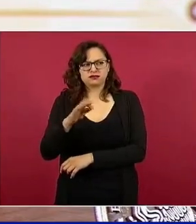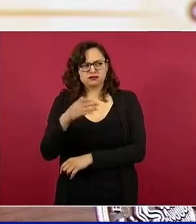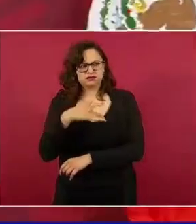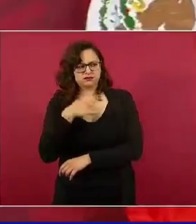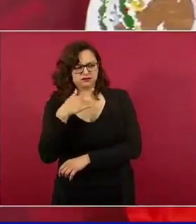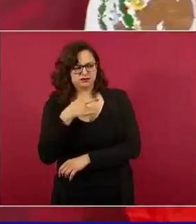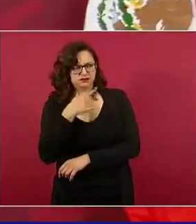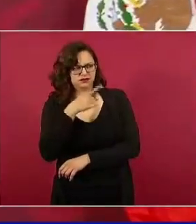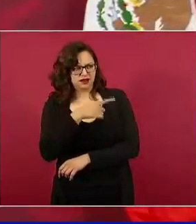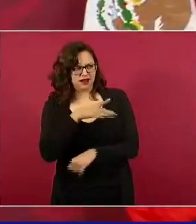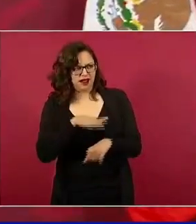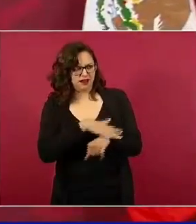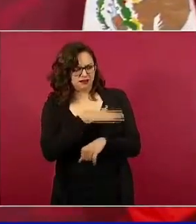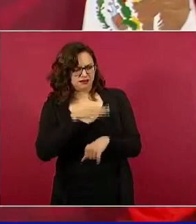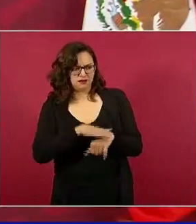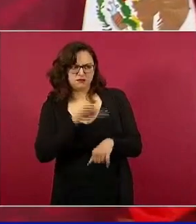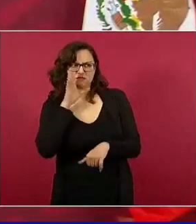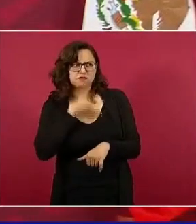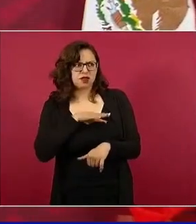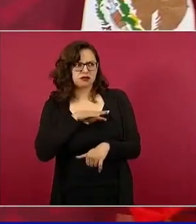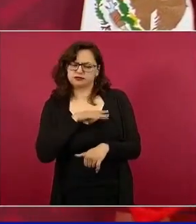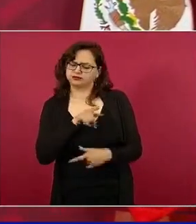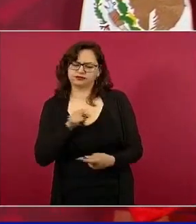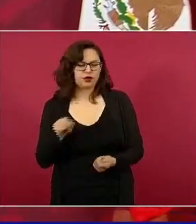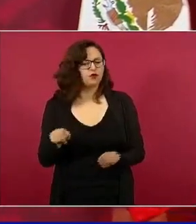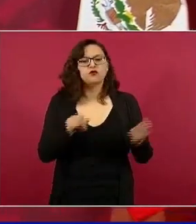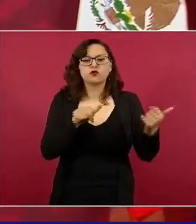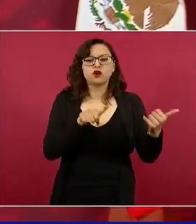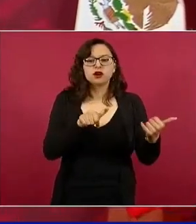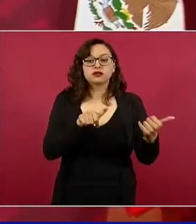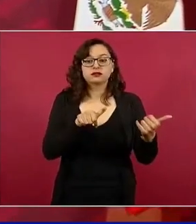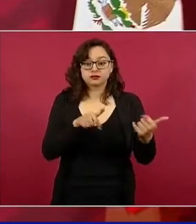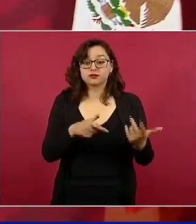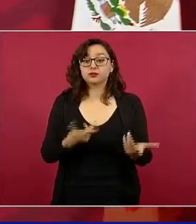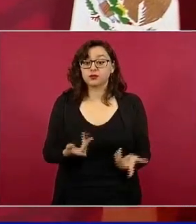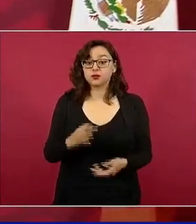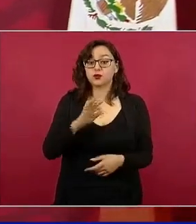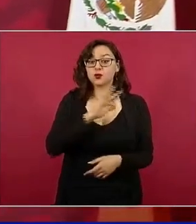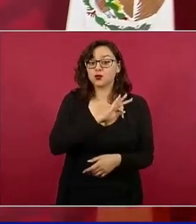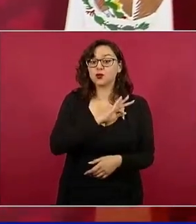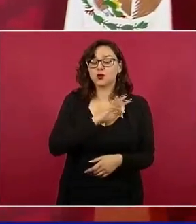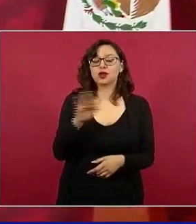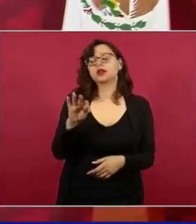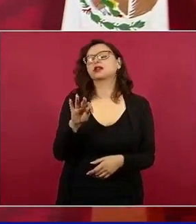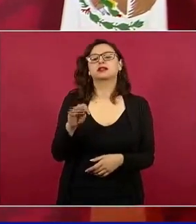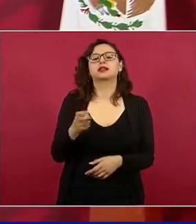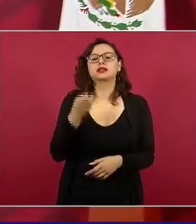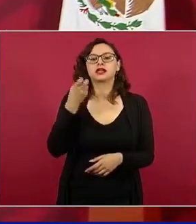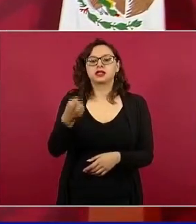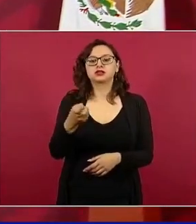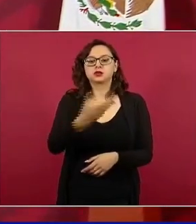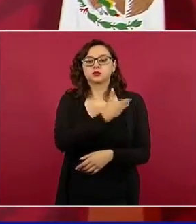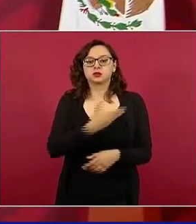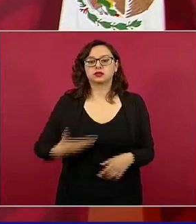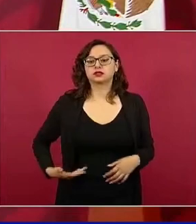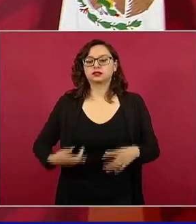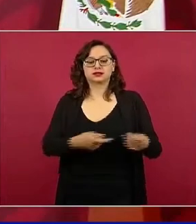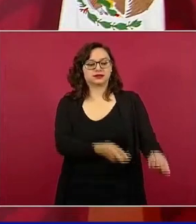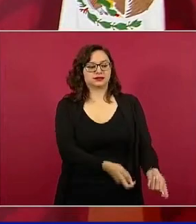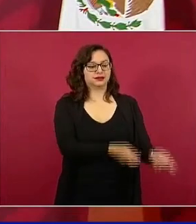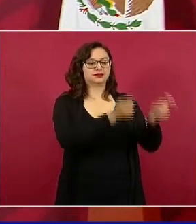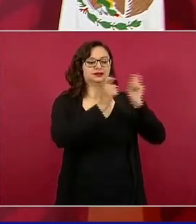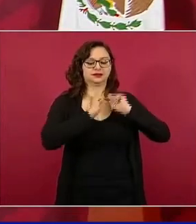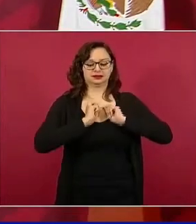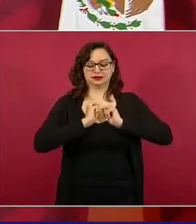a quien esté en la presidencia a actuar con rectitud, con honestidad,